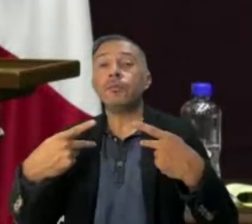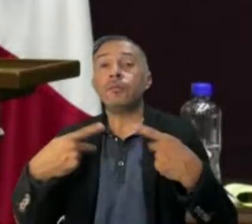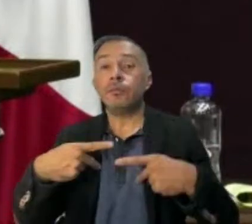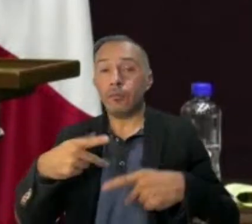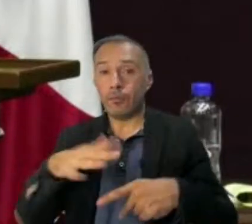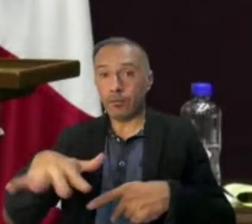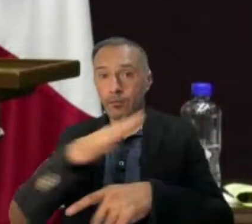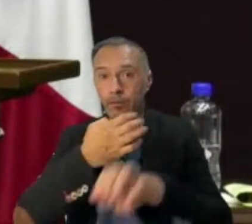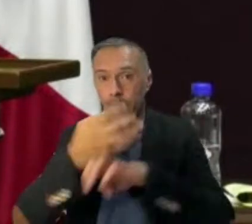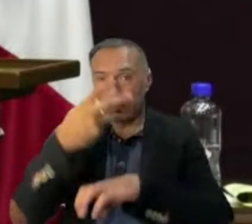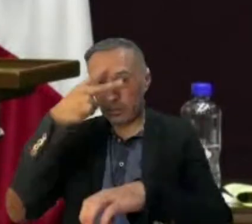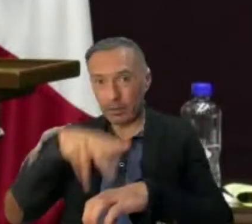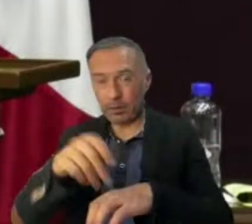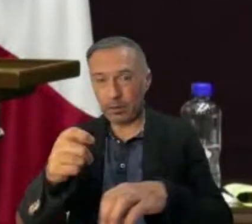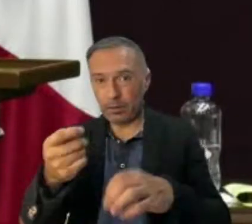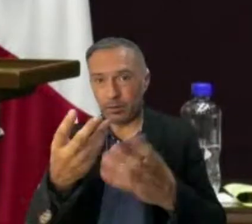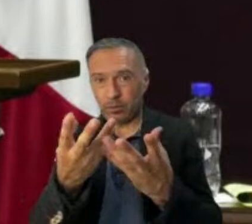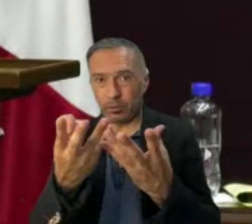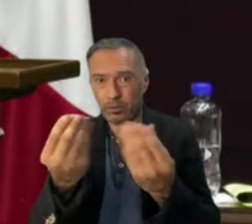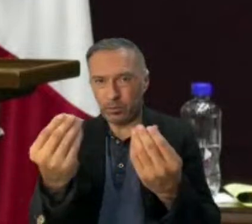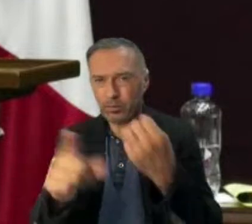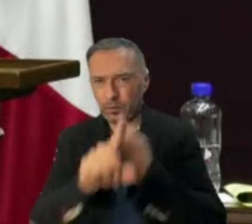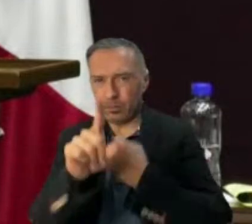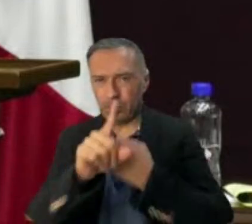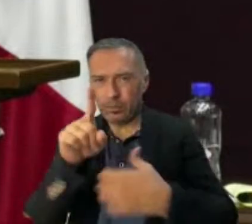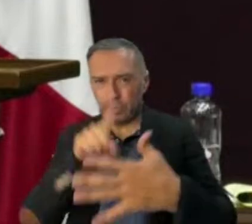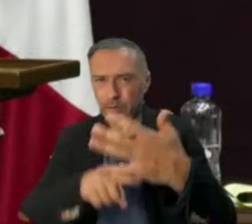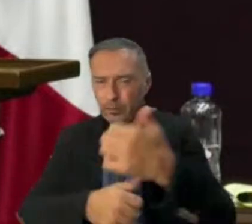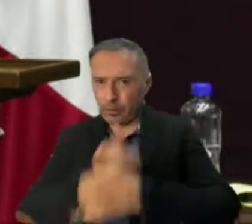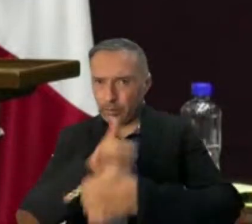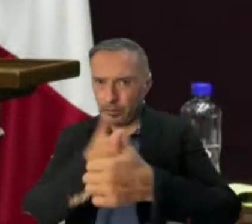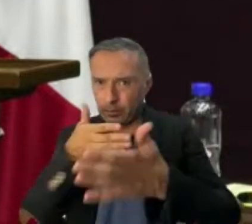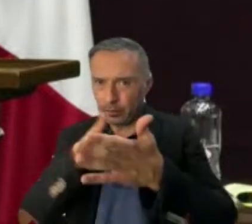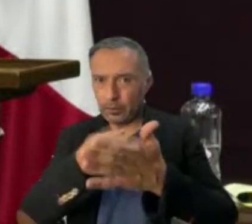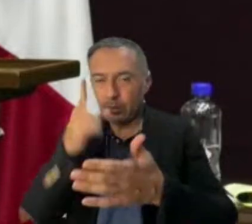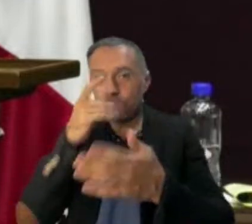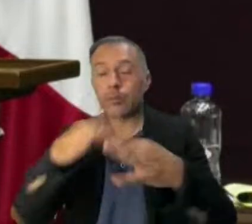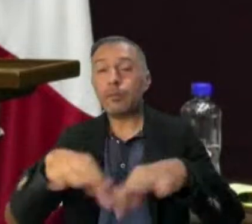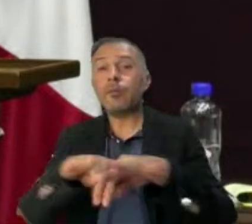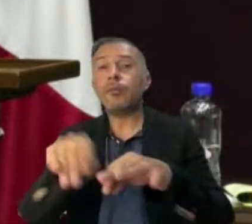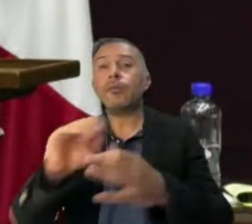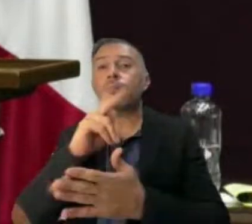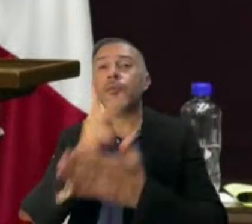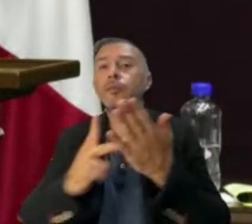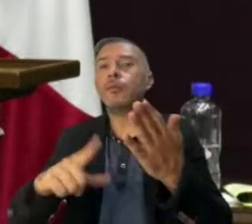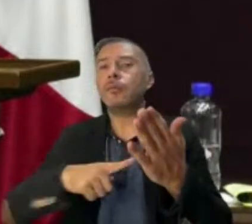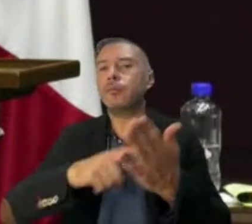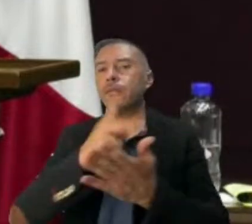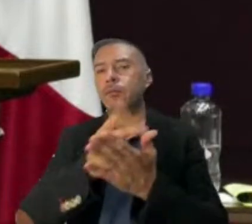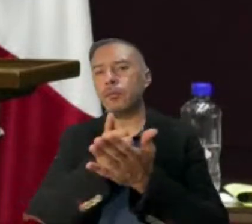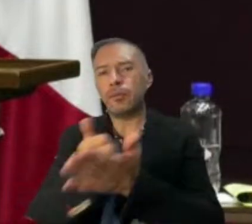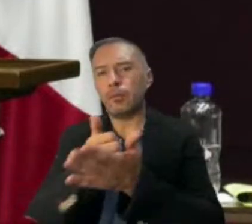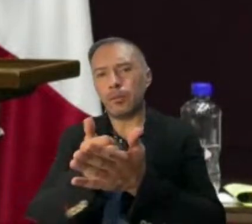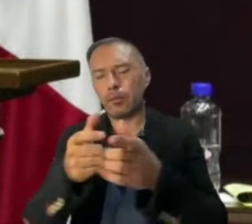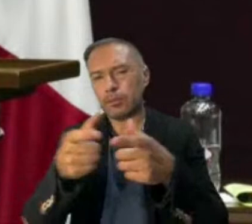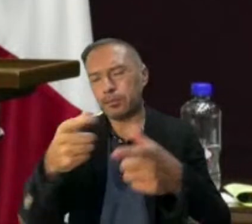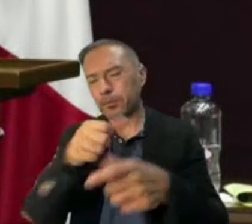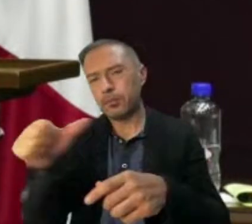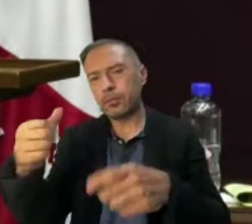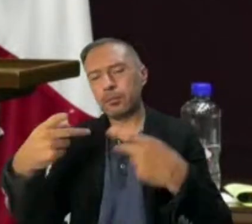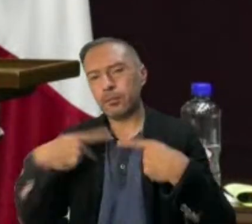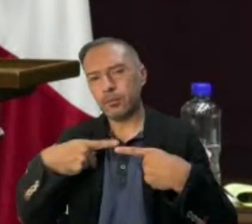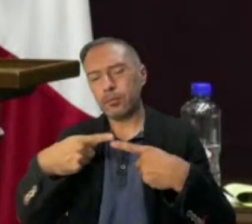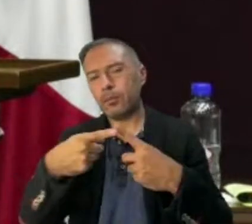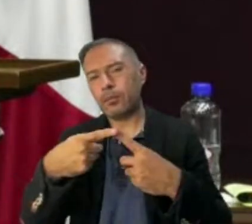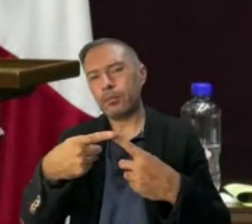de México y sus múltiples retos, es importante priorizar los programas sociales para las víctimas de reparación del daño en situación de pobreza